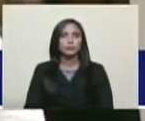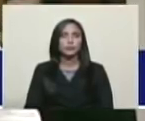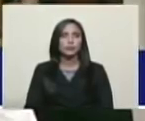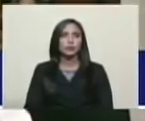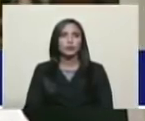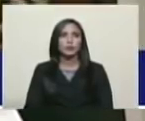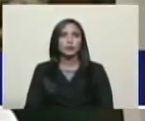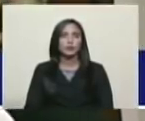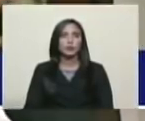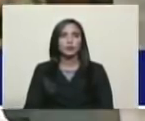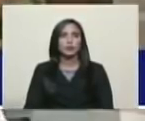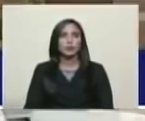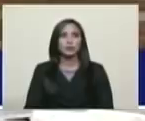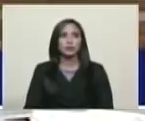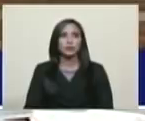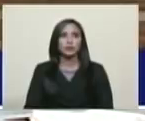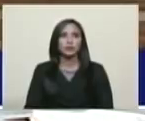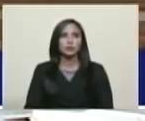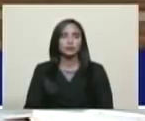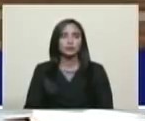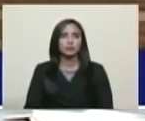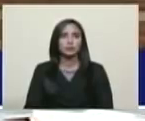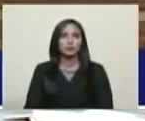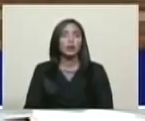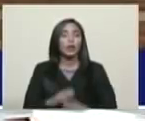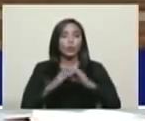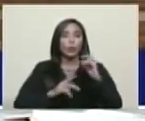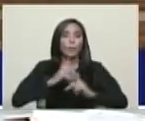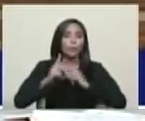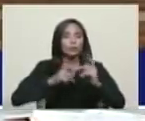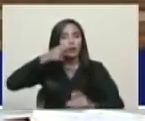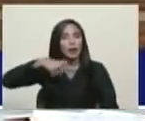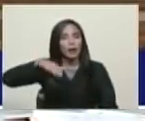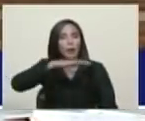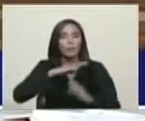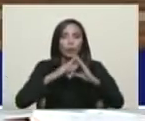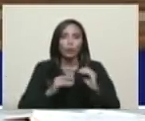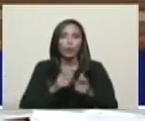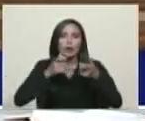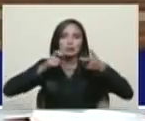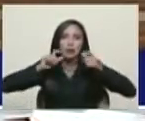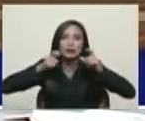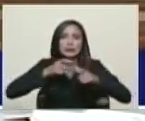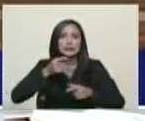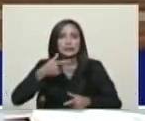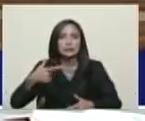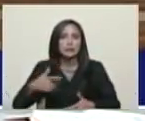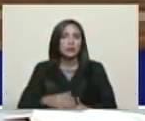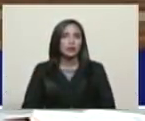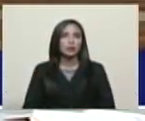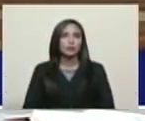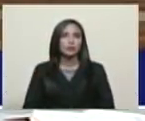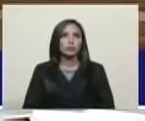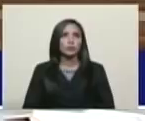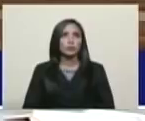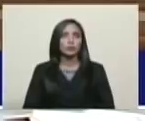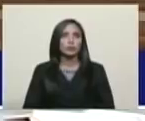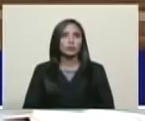favorables para producir en el campo, producir el maíz, como vemos allí, el arroz.